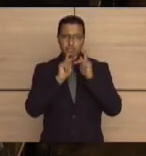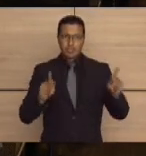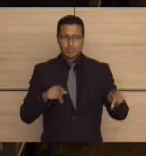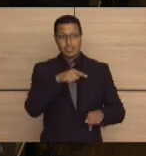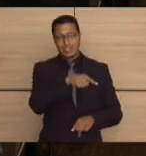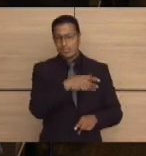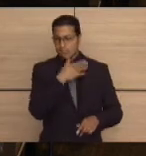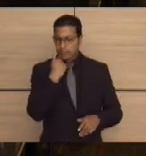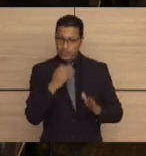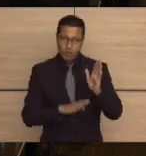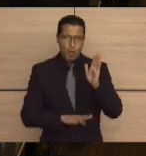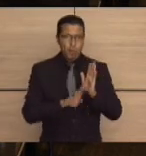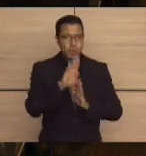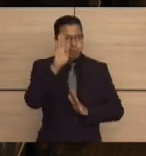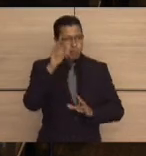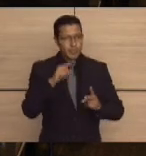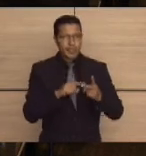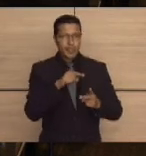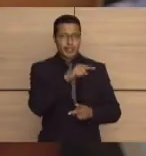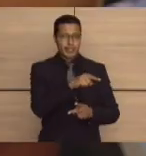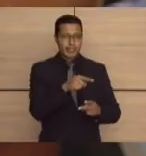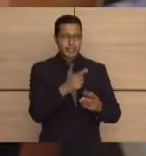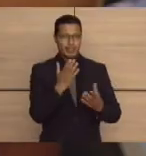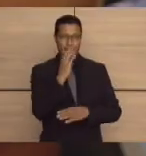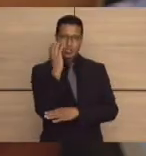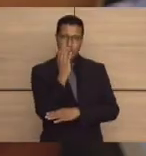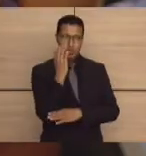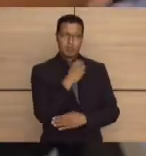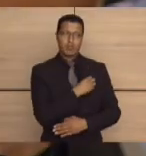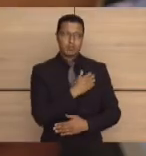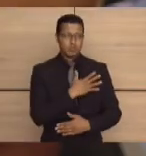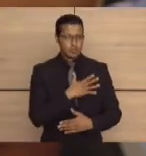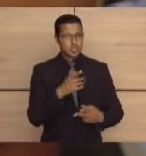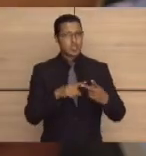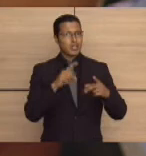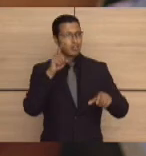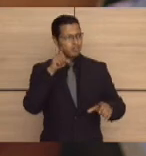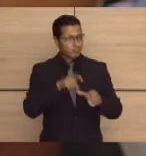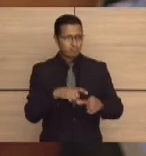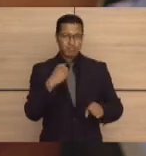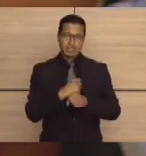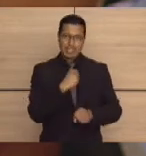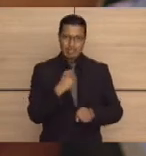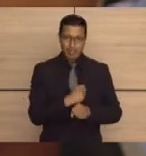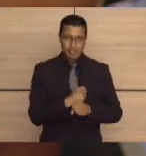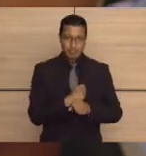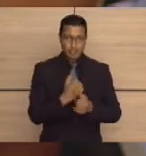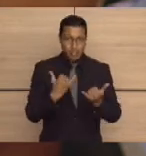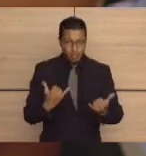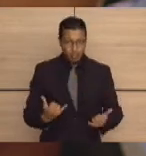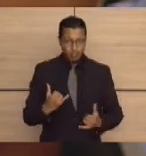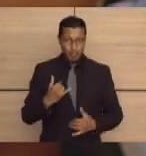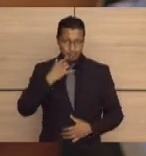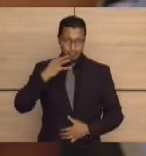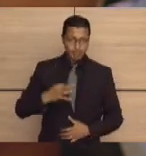muy próspero, debería ser un país donde la mayoría de la gente tenga oportunidades, tenga empleo. Y la verdad es que